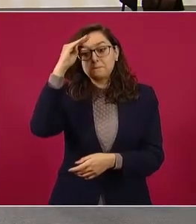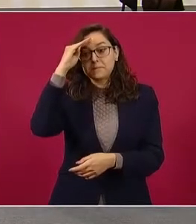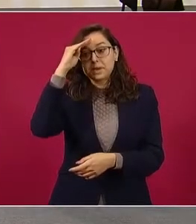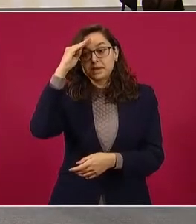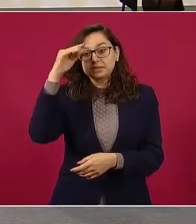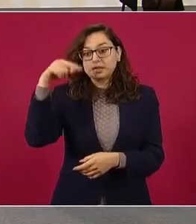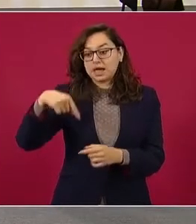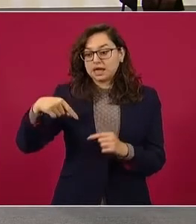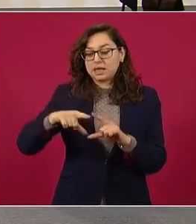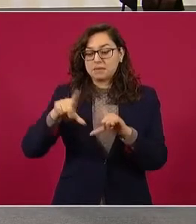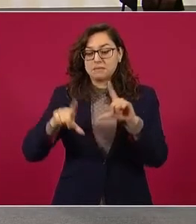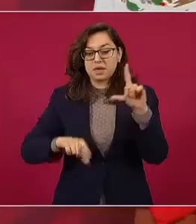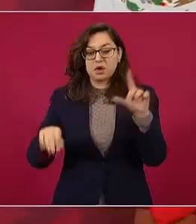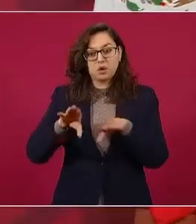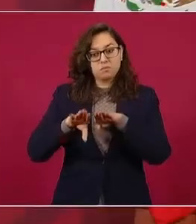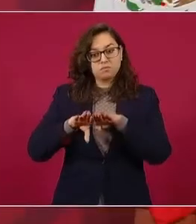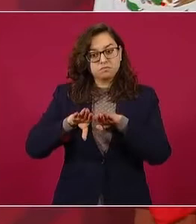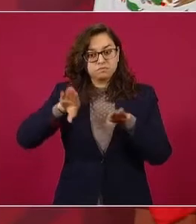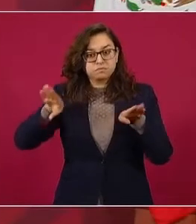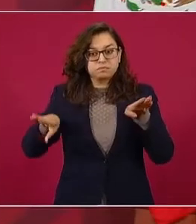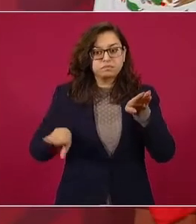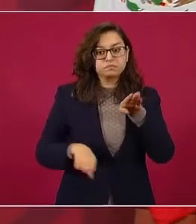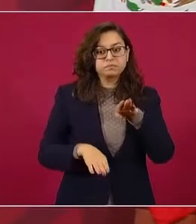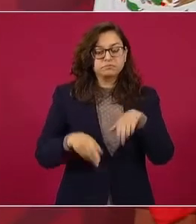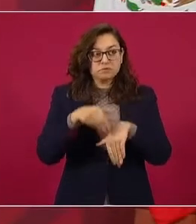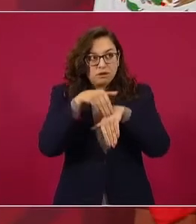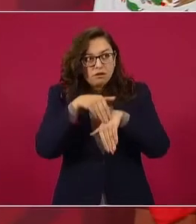si fuésemos colonia,